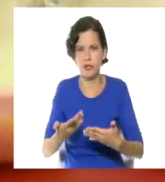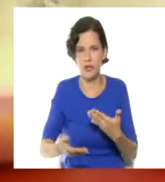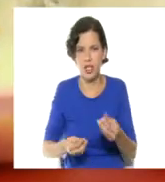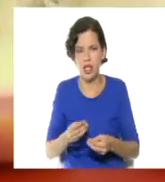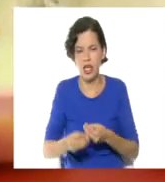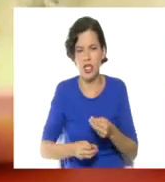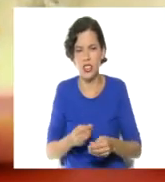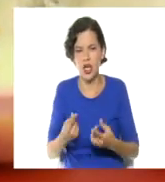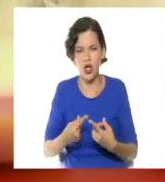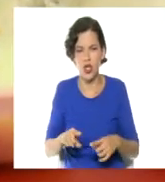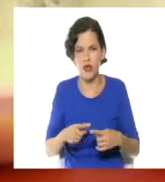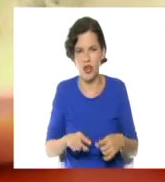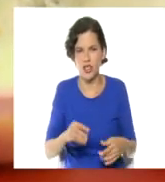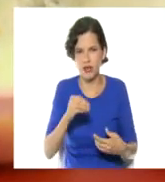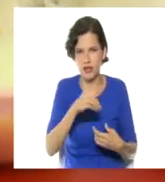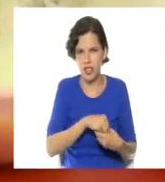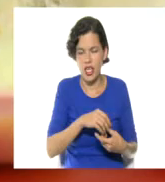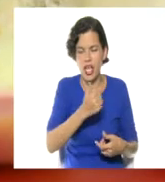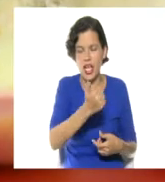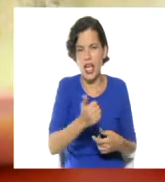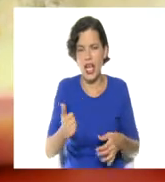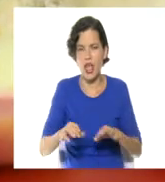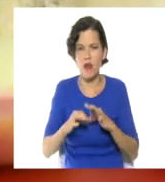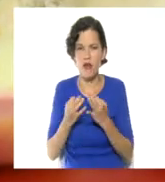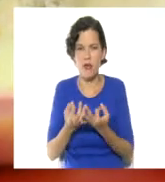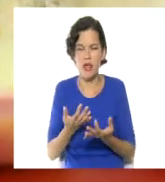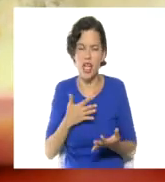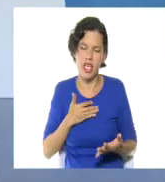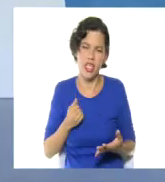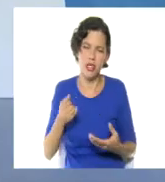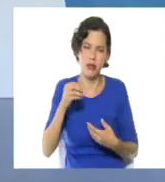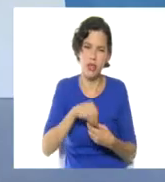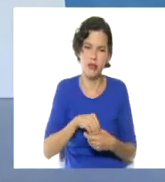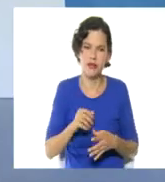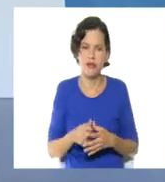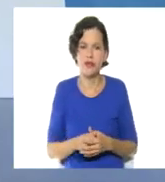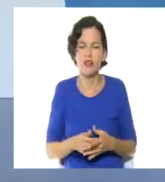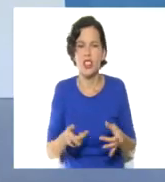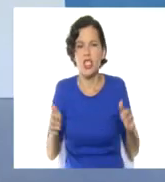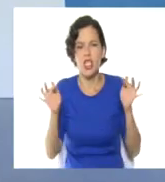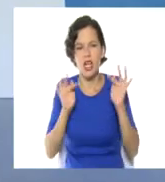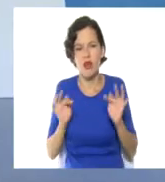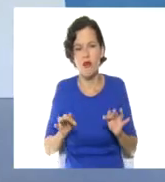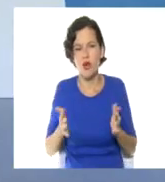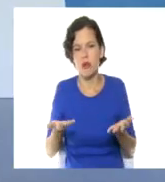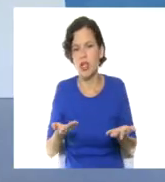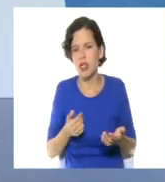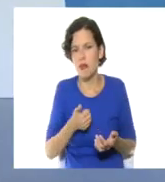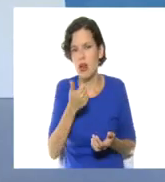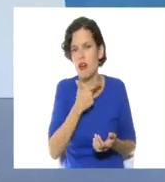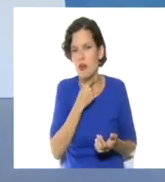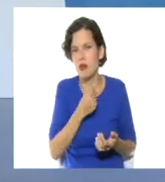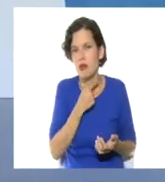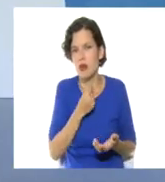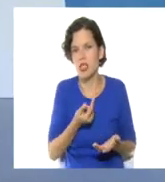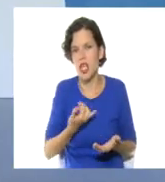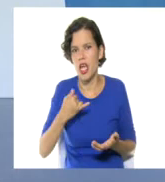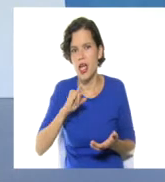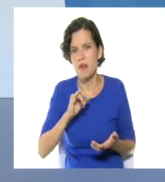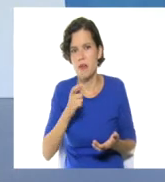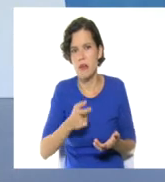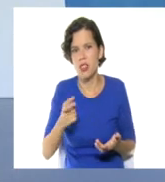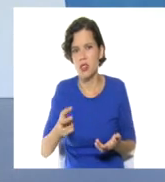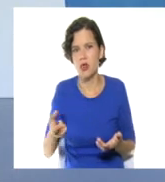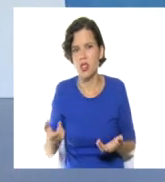los diferentes rellenos que cada familia, cada región desee colocarle y de la forma, porque hay gente que le coloca también aliños